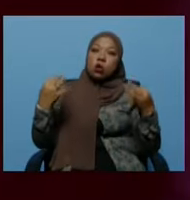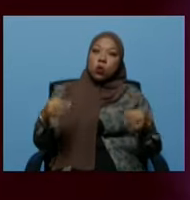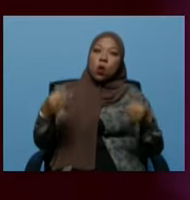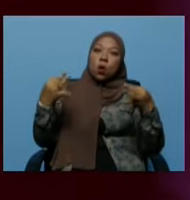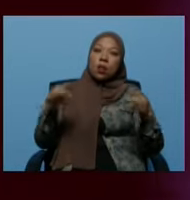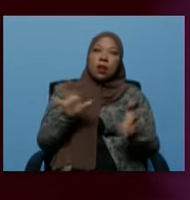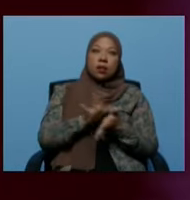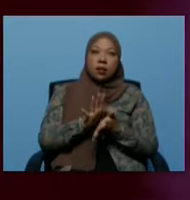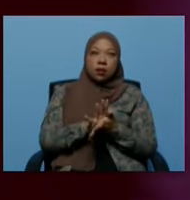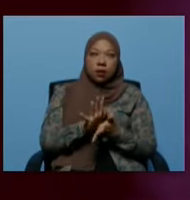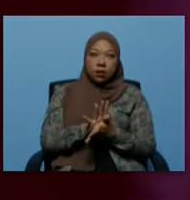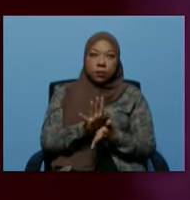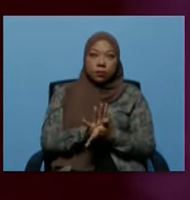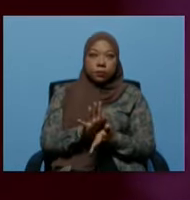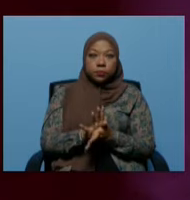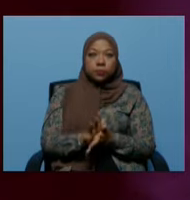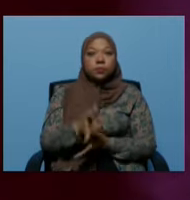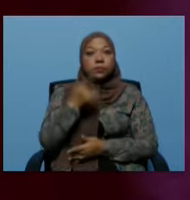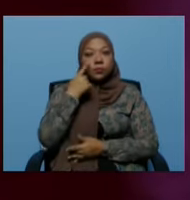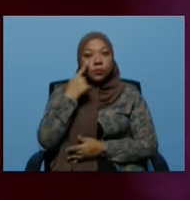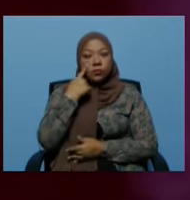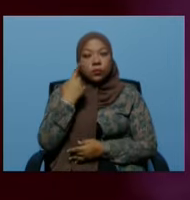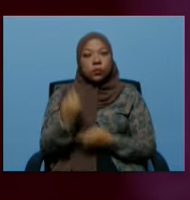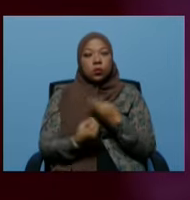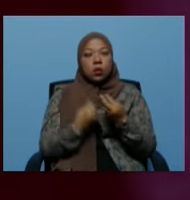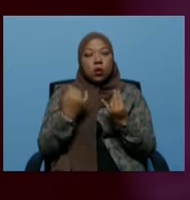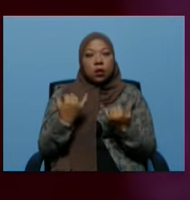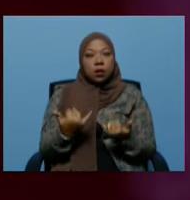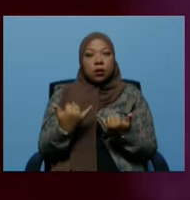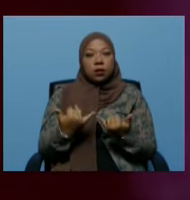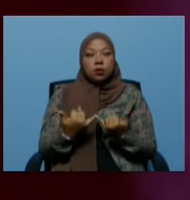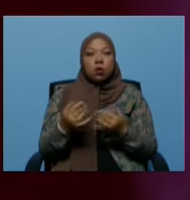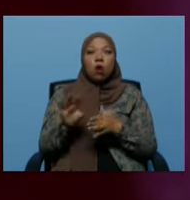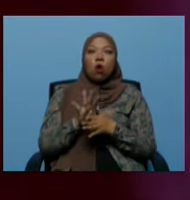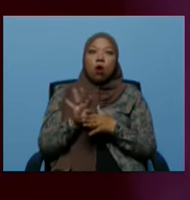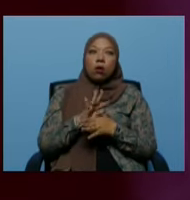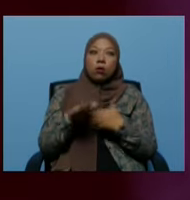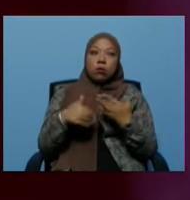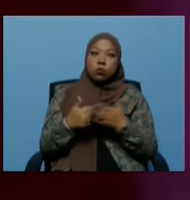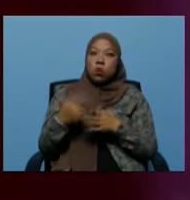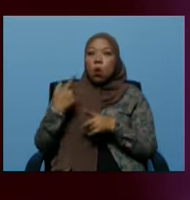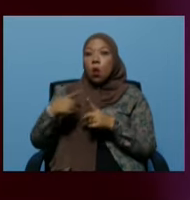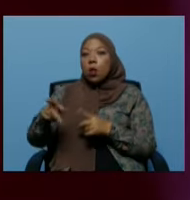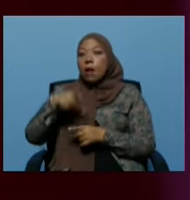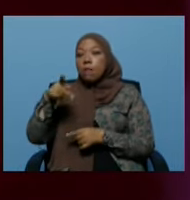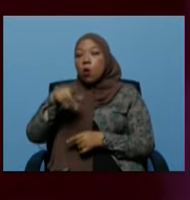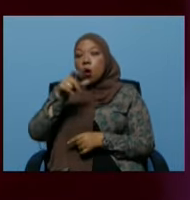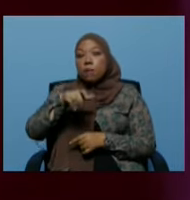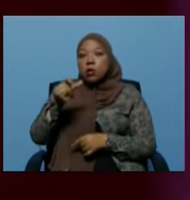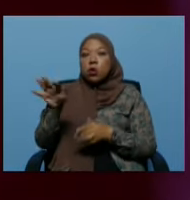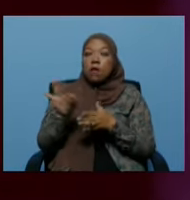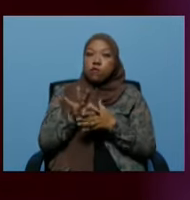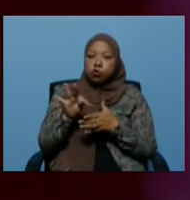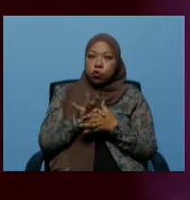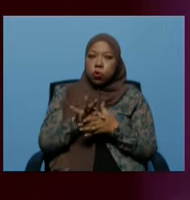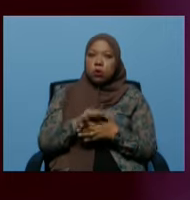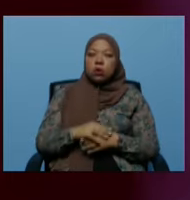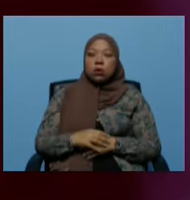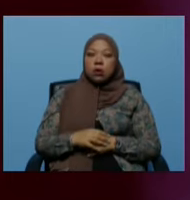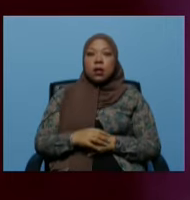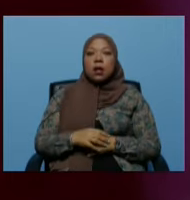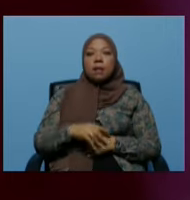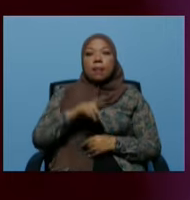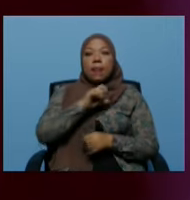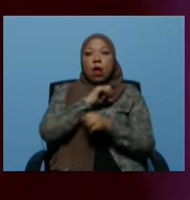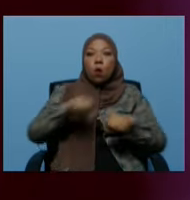en tranquilidad. Seguimos observando cómo esta hora sigue conversando con otro de los funcionarios de la Guardia